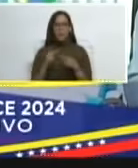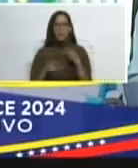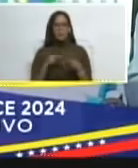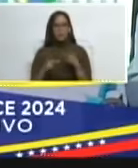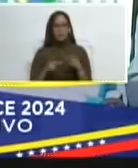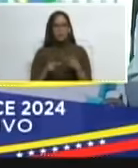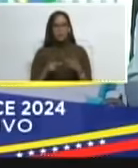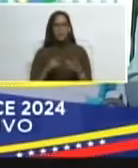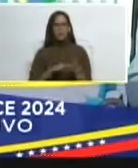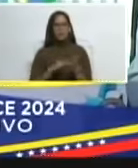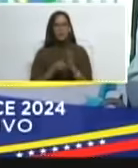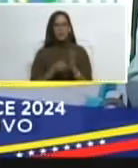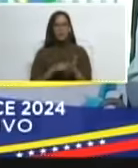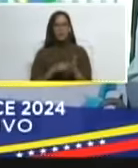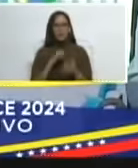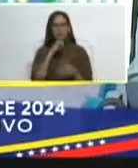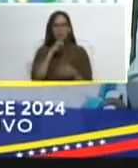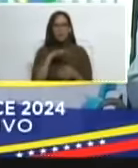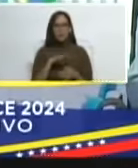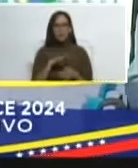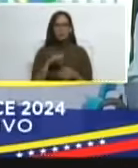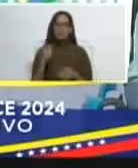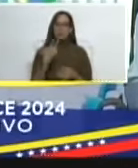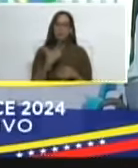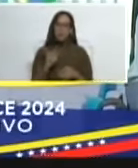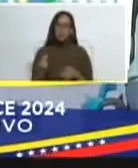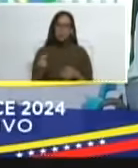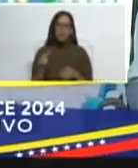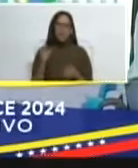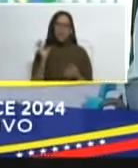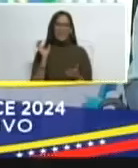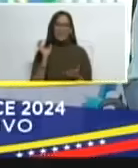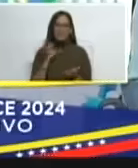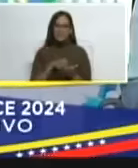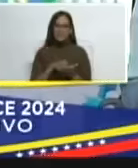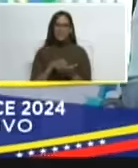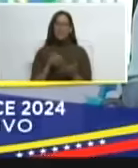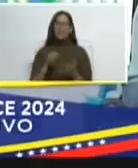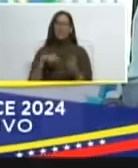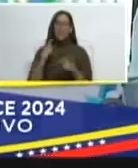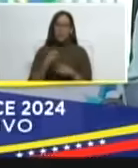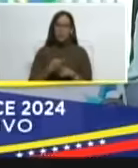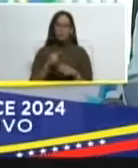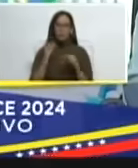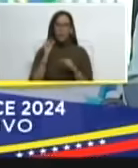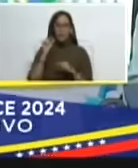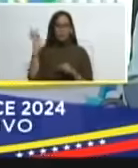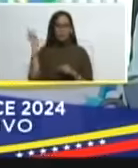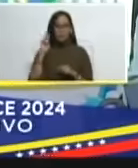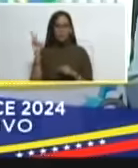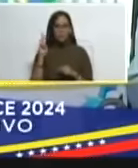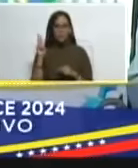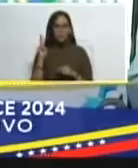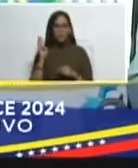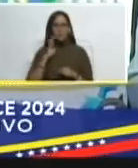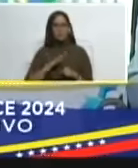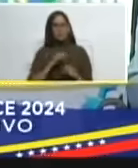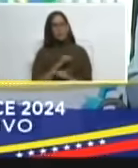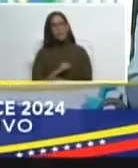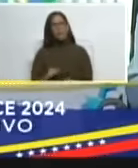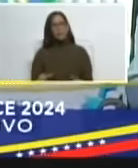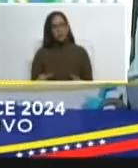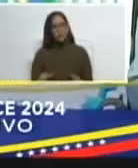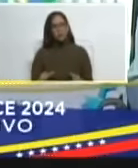ha significado una historia no existente en otro momento de Venezuela. Estamos en Portuguesa